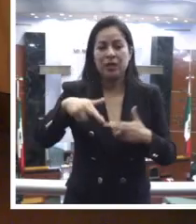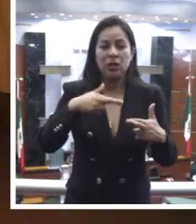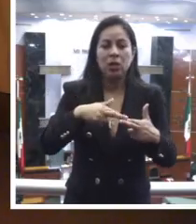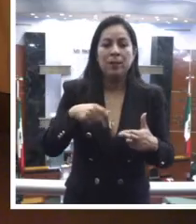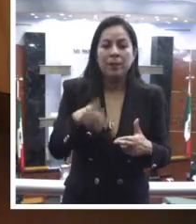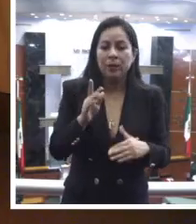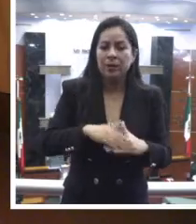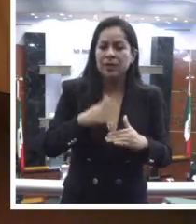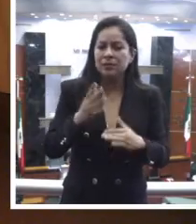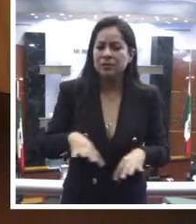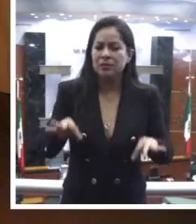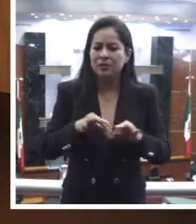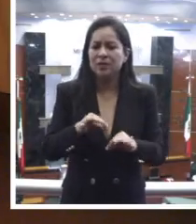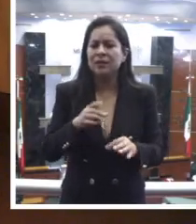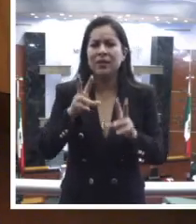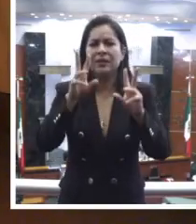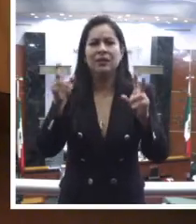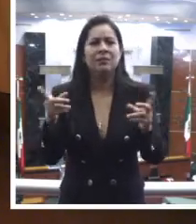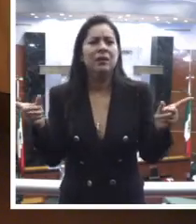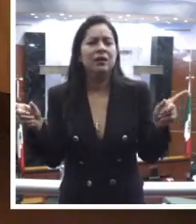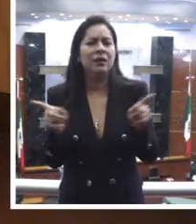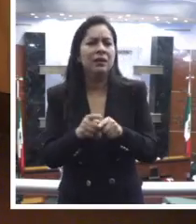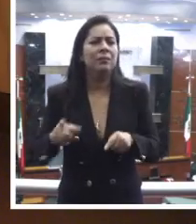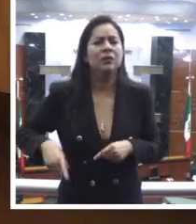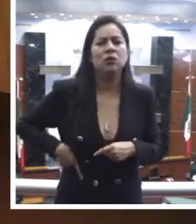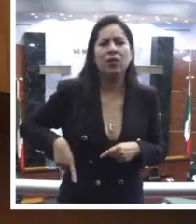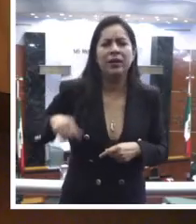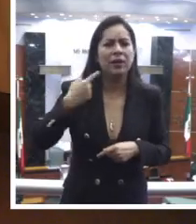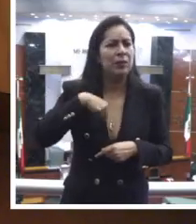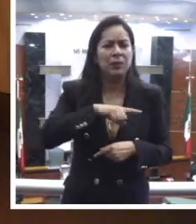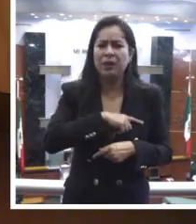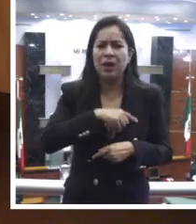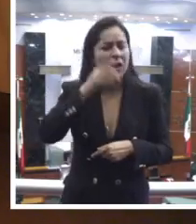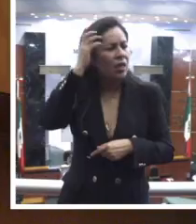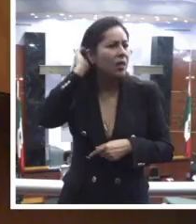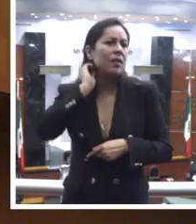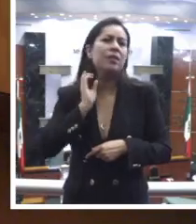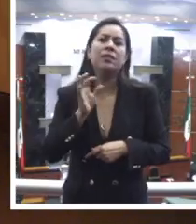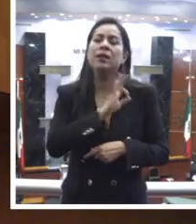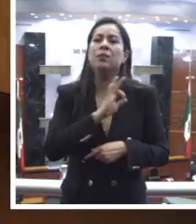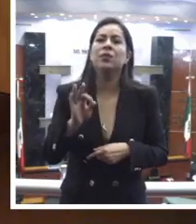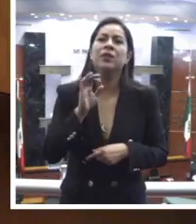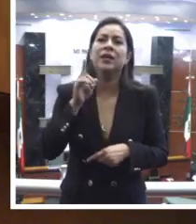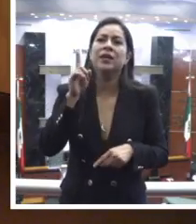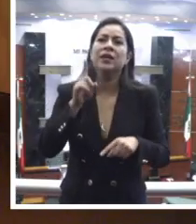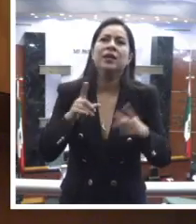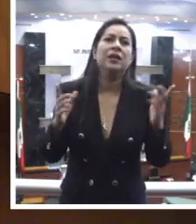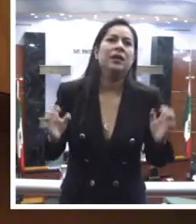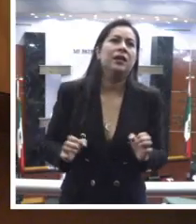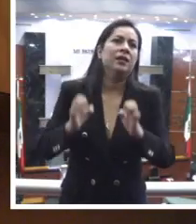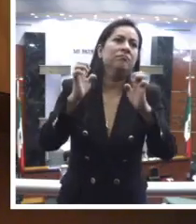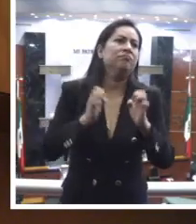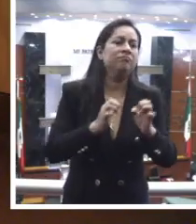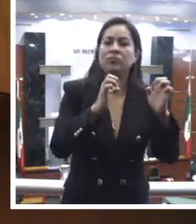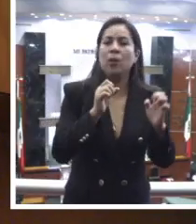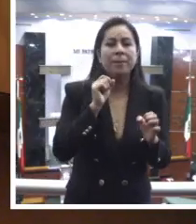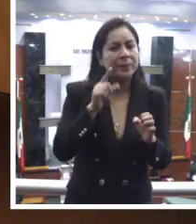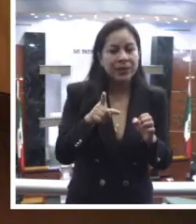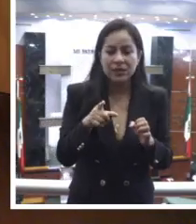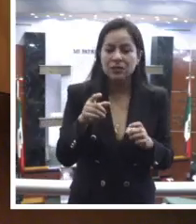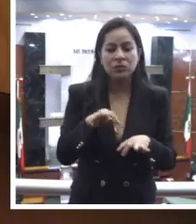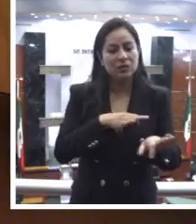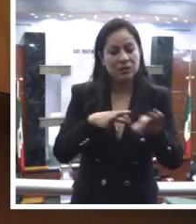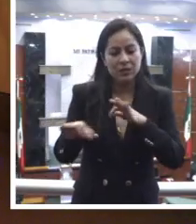sobre todo también no queda ahí el tema de nuestra gobernadora, de poder dejar el tema de la infraestructura física. También se